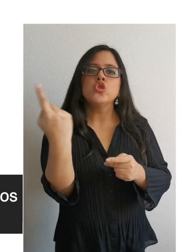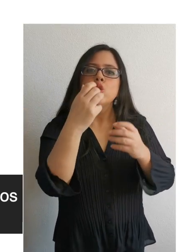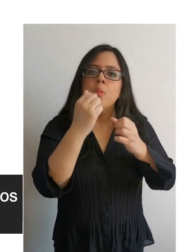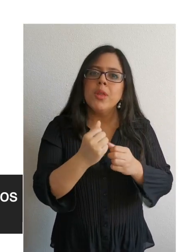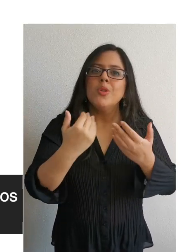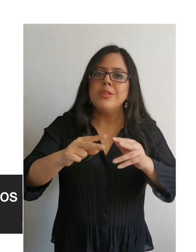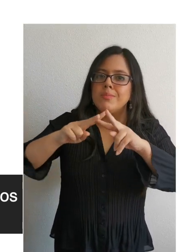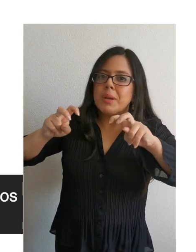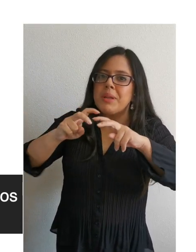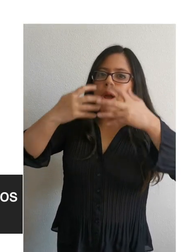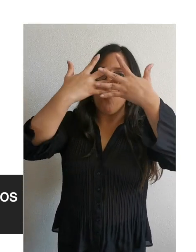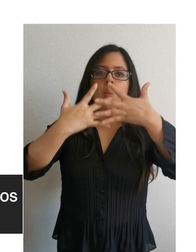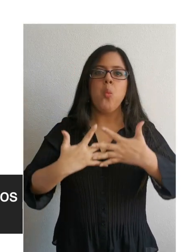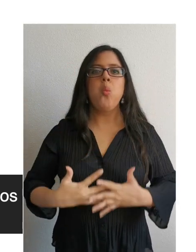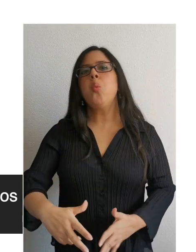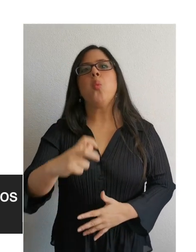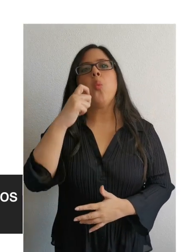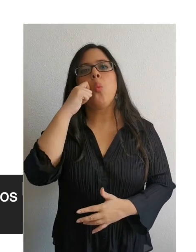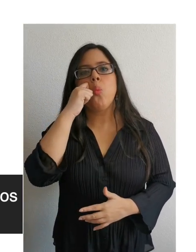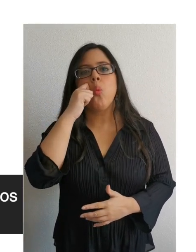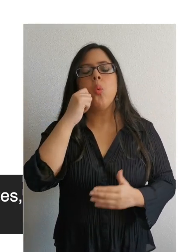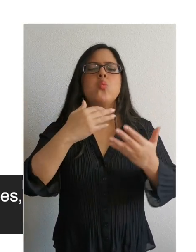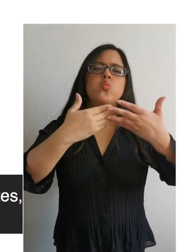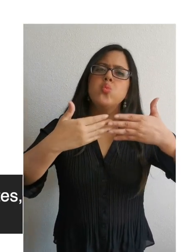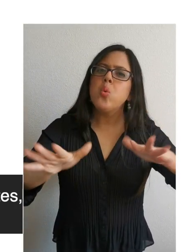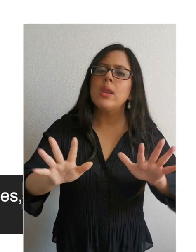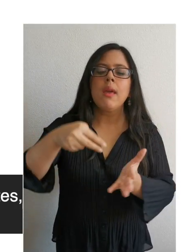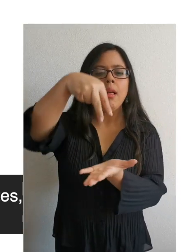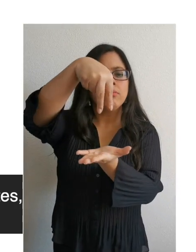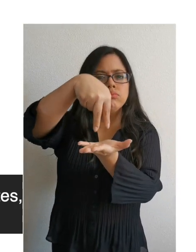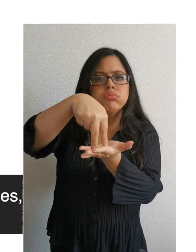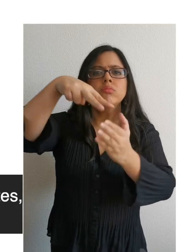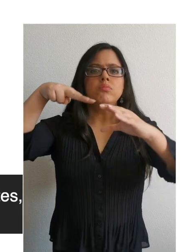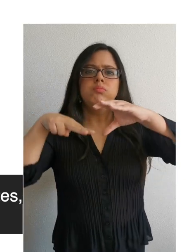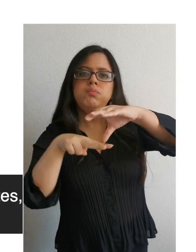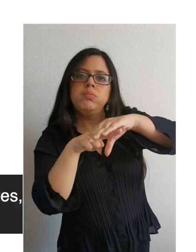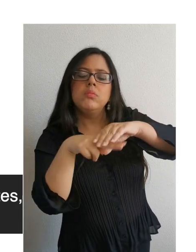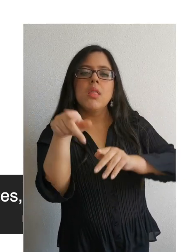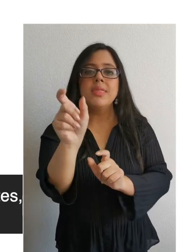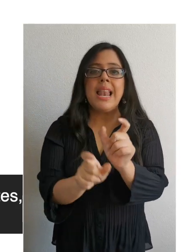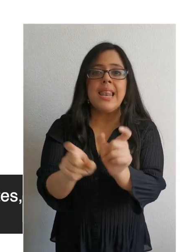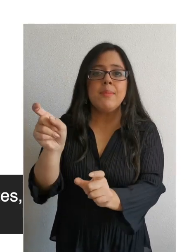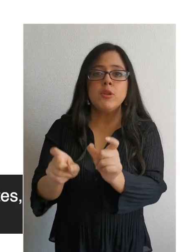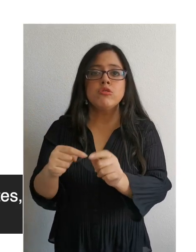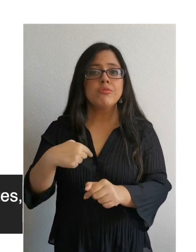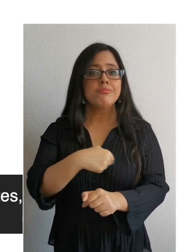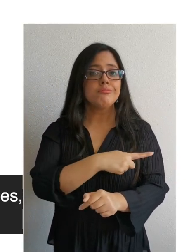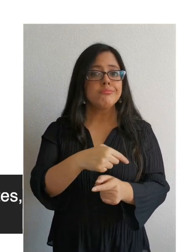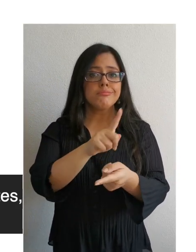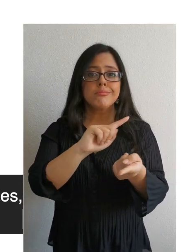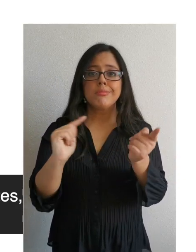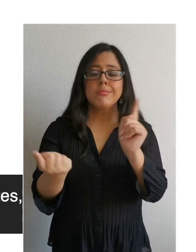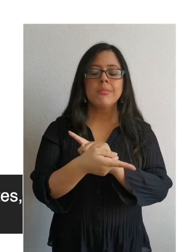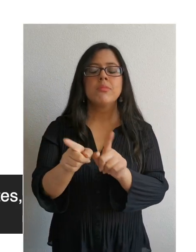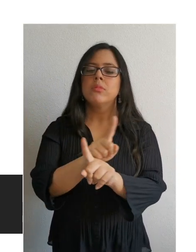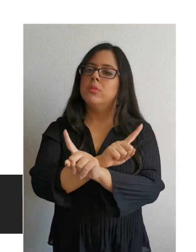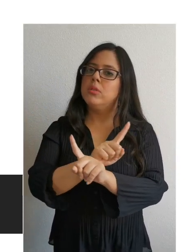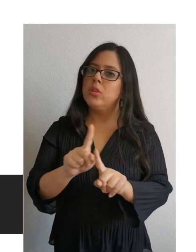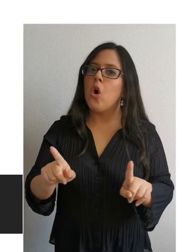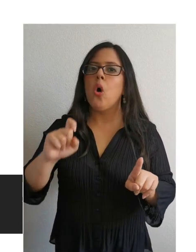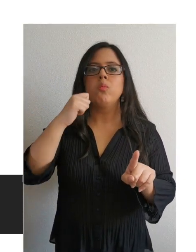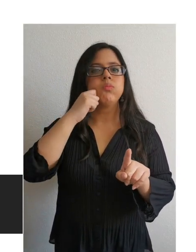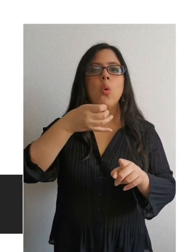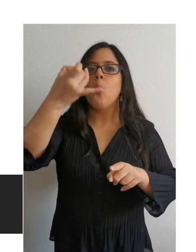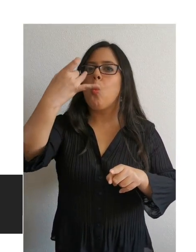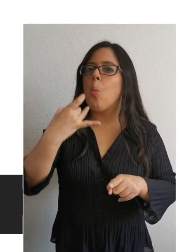de cómo nosotros podemos estudiar el cuerpo humano. Cualquiera sea la posición del cuerpo o de los pacientes, los nombres no cambian porque